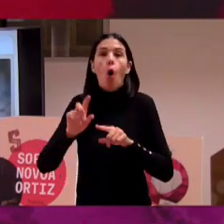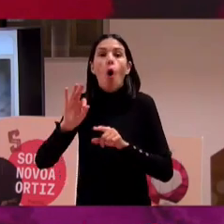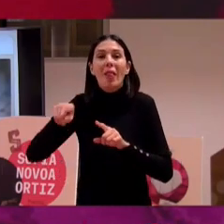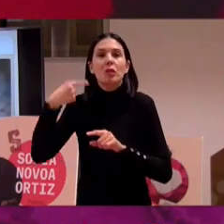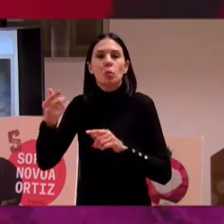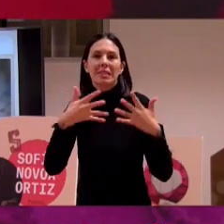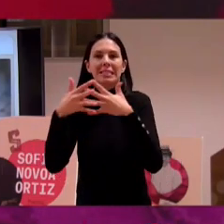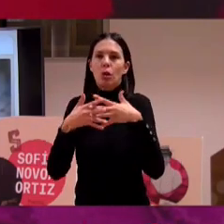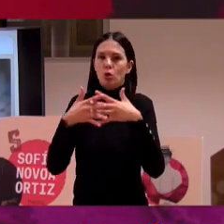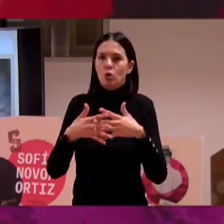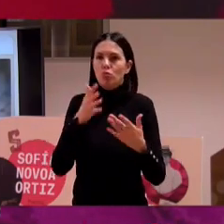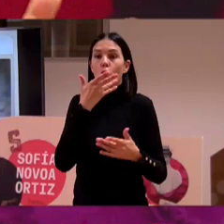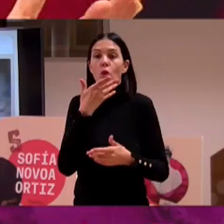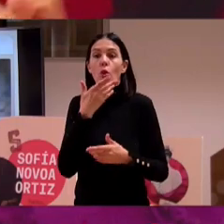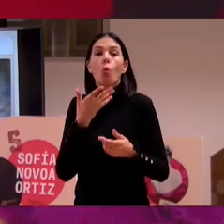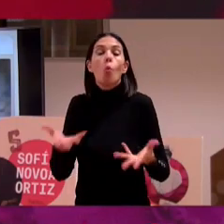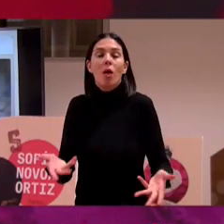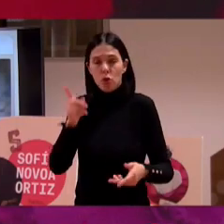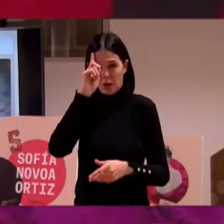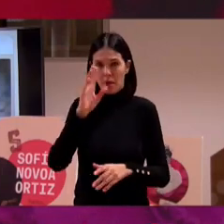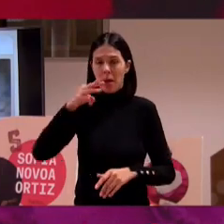Unidos. Quero decir,